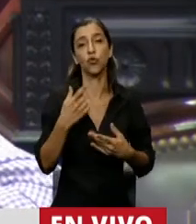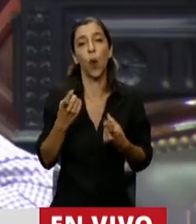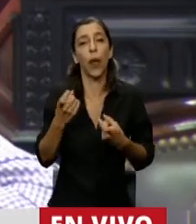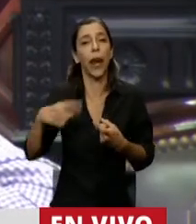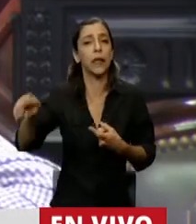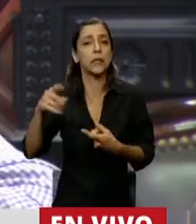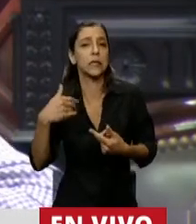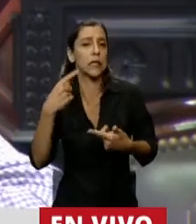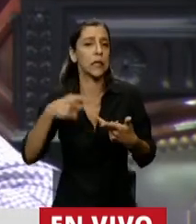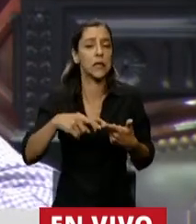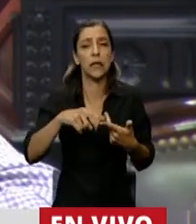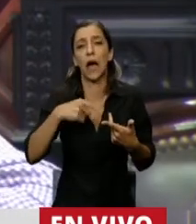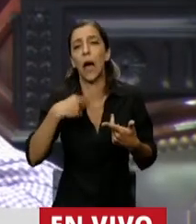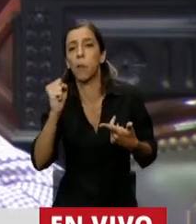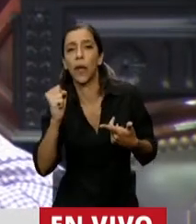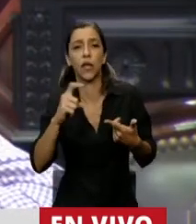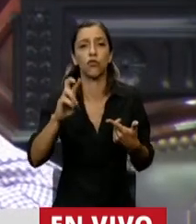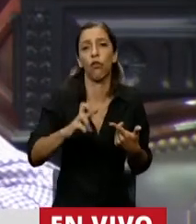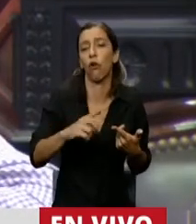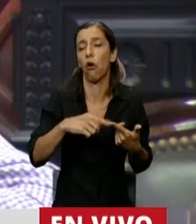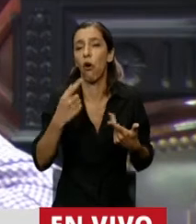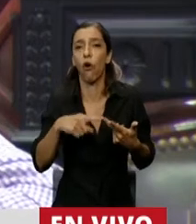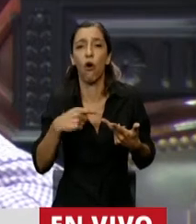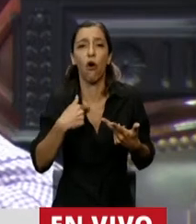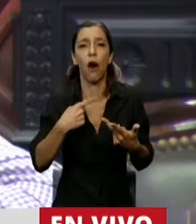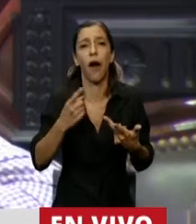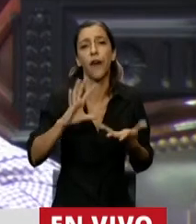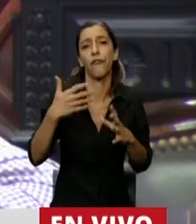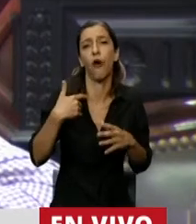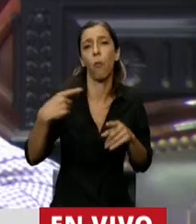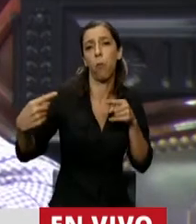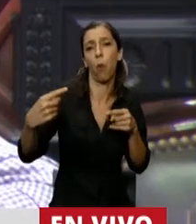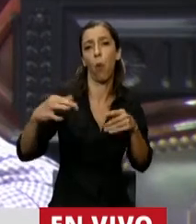los otros, a hablar de pesos, de dólares, de grieta,